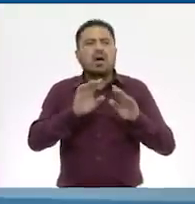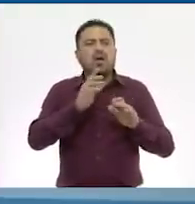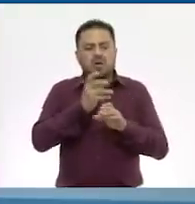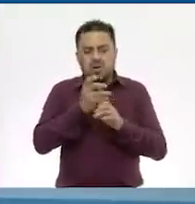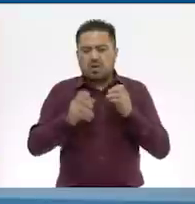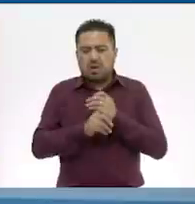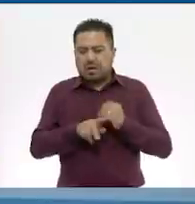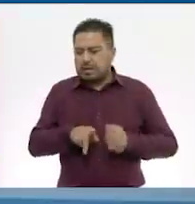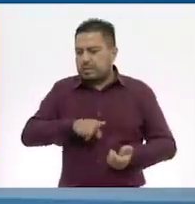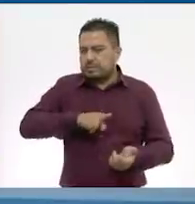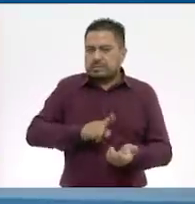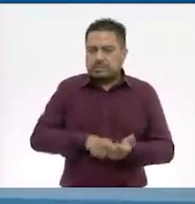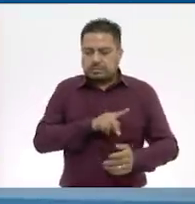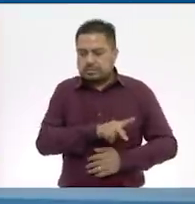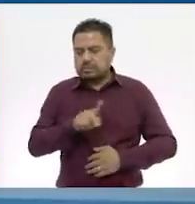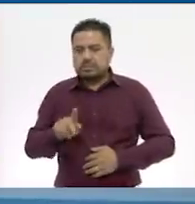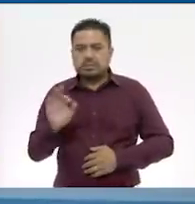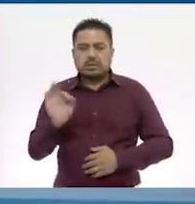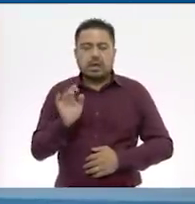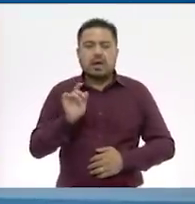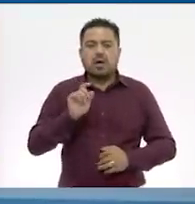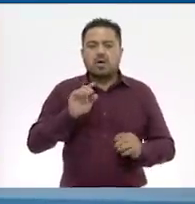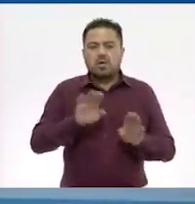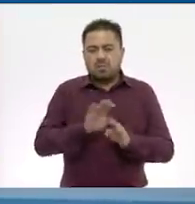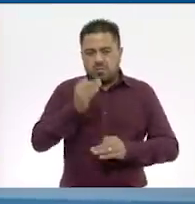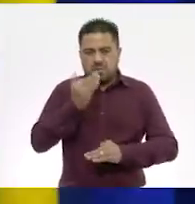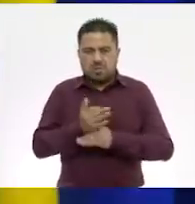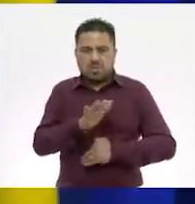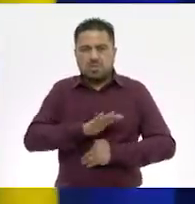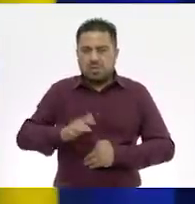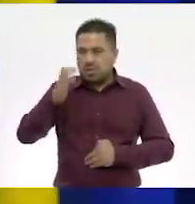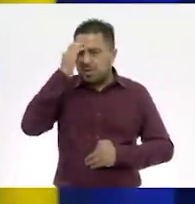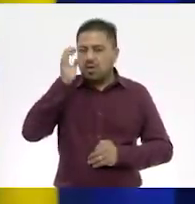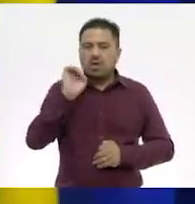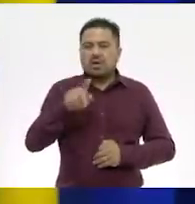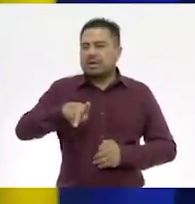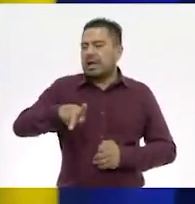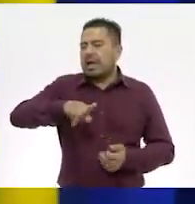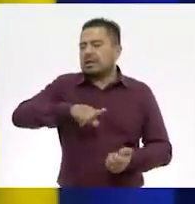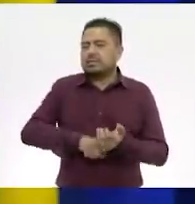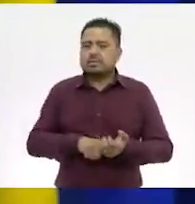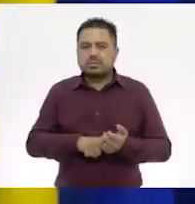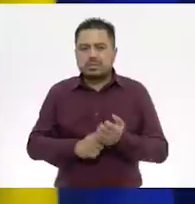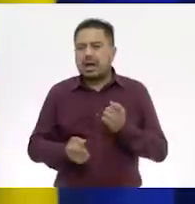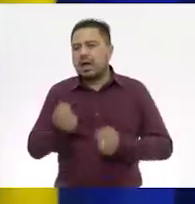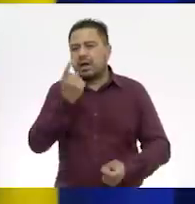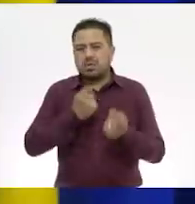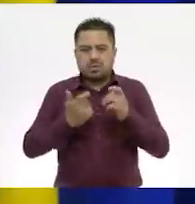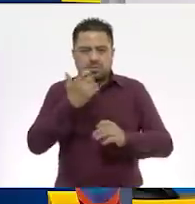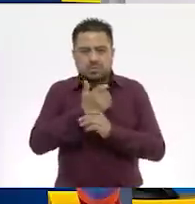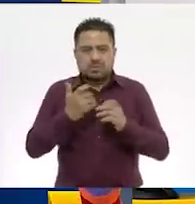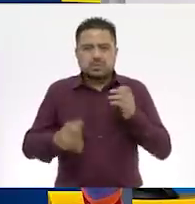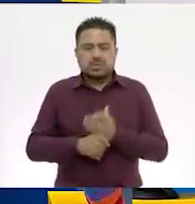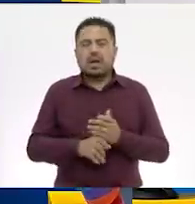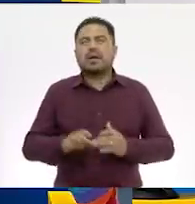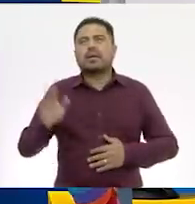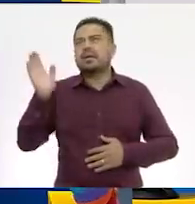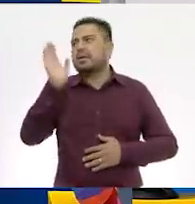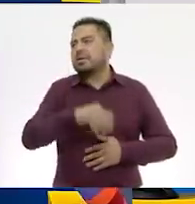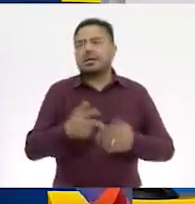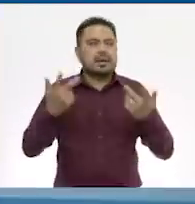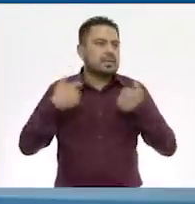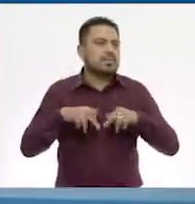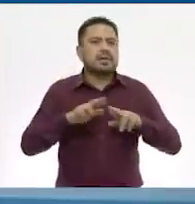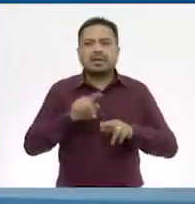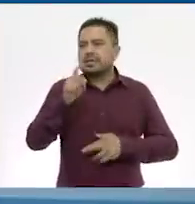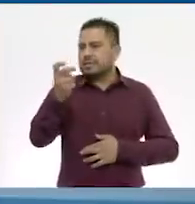sean parecidas a otras, sea tal como las conocemos o parecidas solo en algunos aspectos. Ay, maestro,